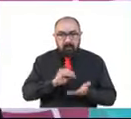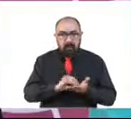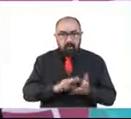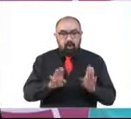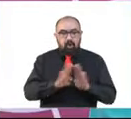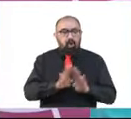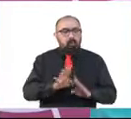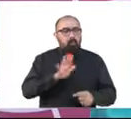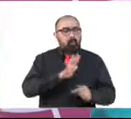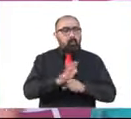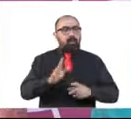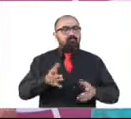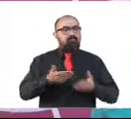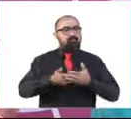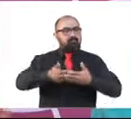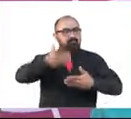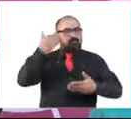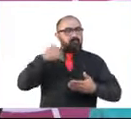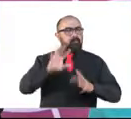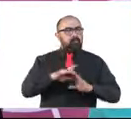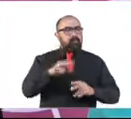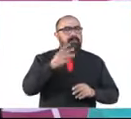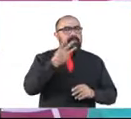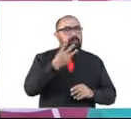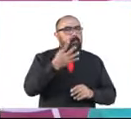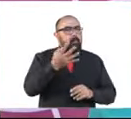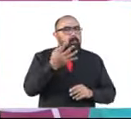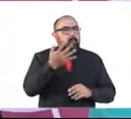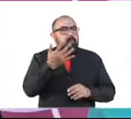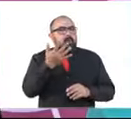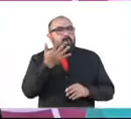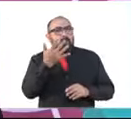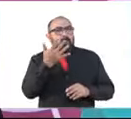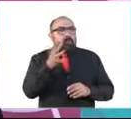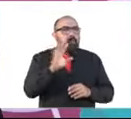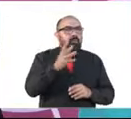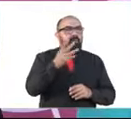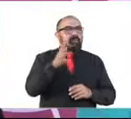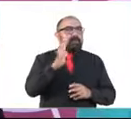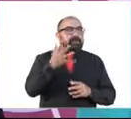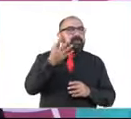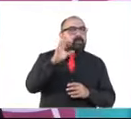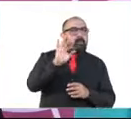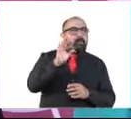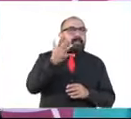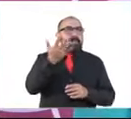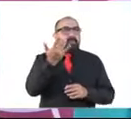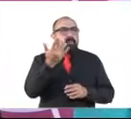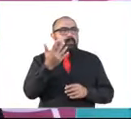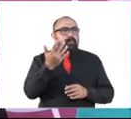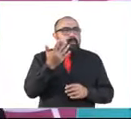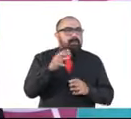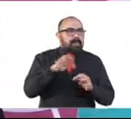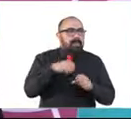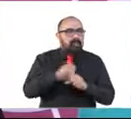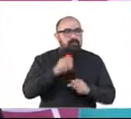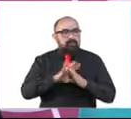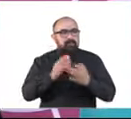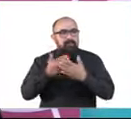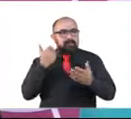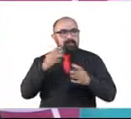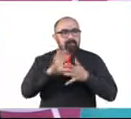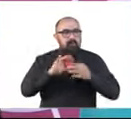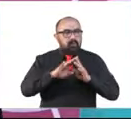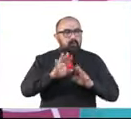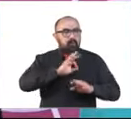que prevalecieron hace 3 o 4 décadas fueran las mismas, posiblemente hoy podríamos arriesgarnos a decir definitivamente estamos